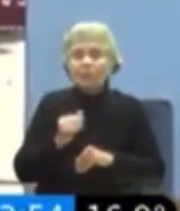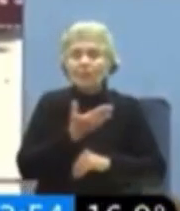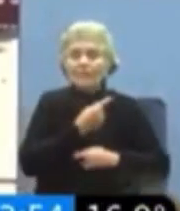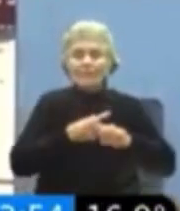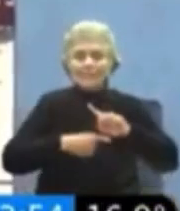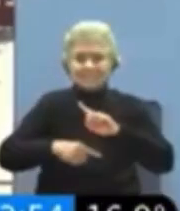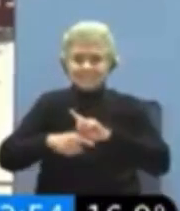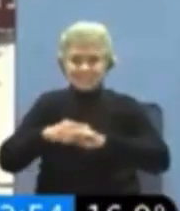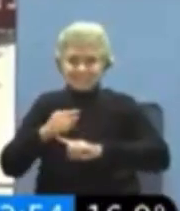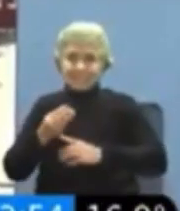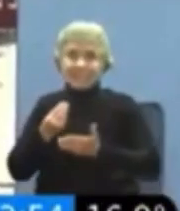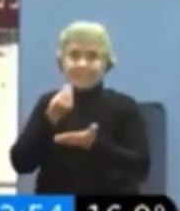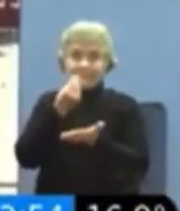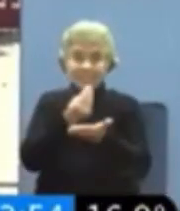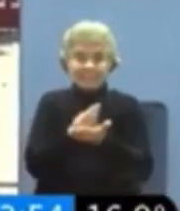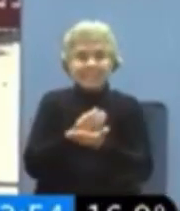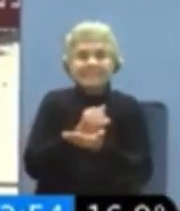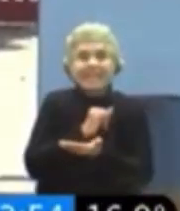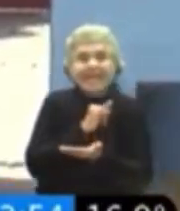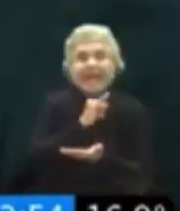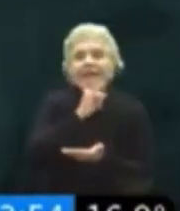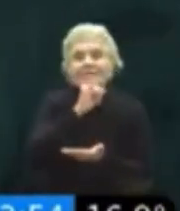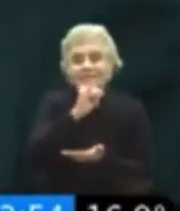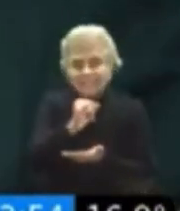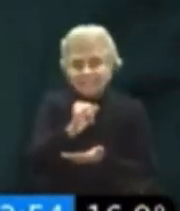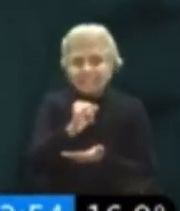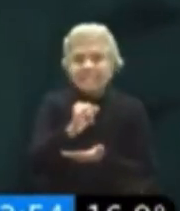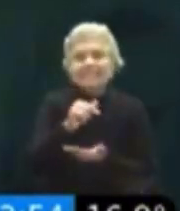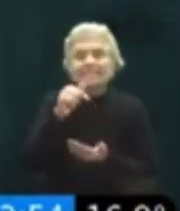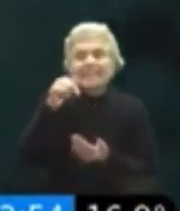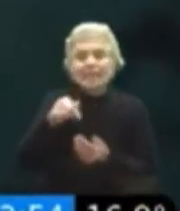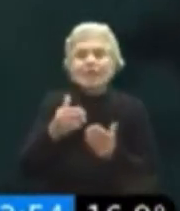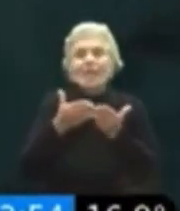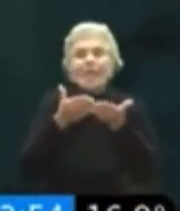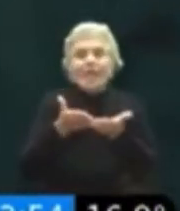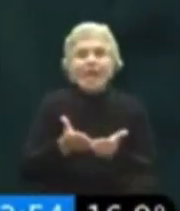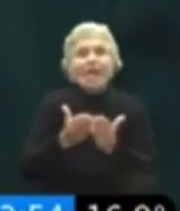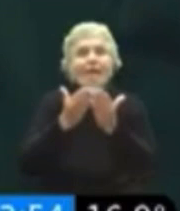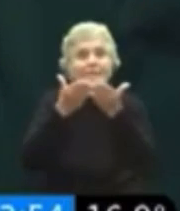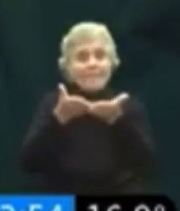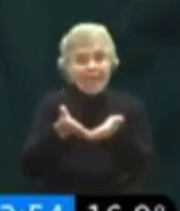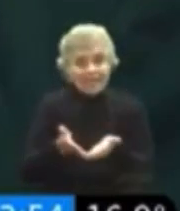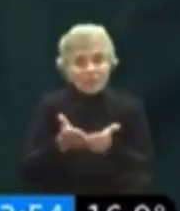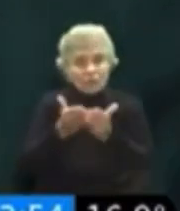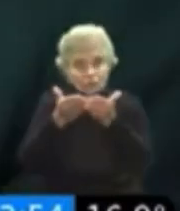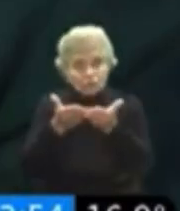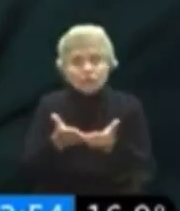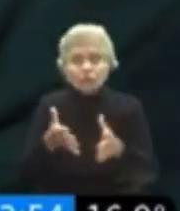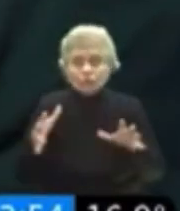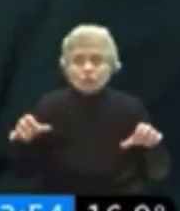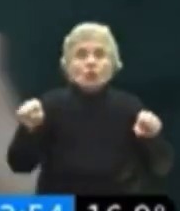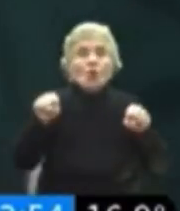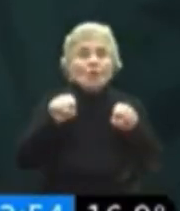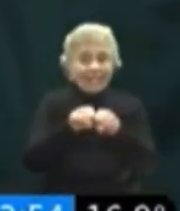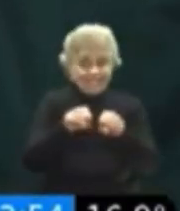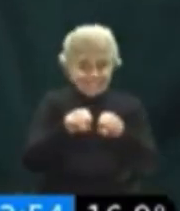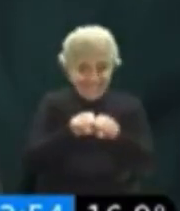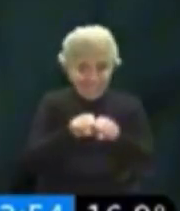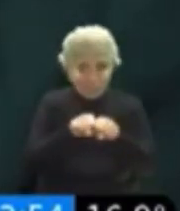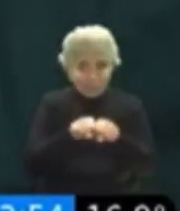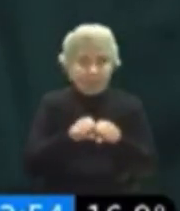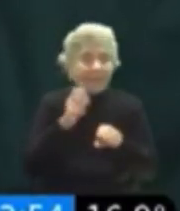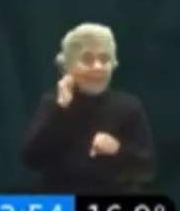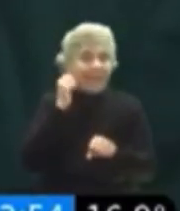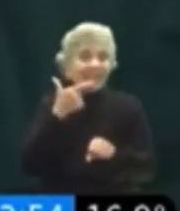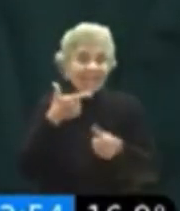salió a anunciar que ya estarían conectándose barcos para el suministro de gas. Porque, ¿qué pasó? Hemos